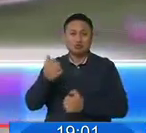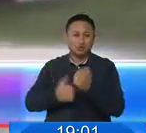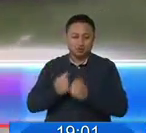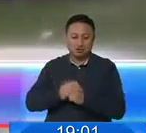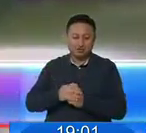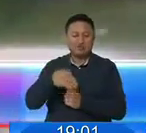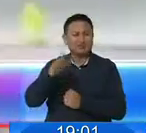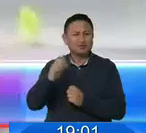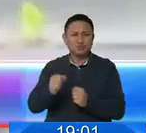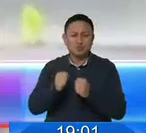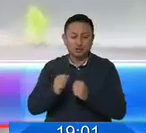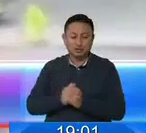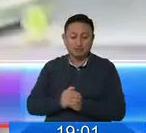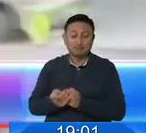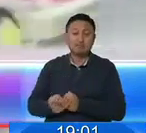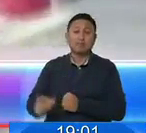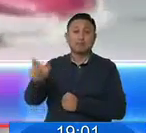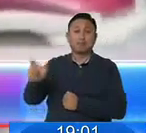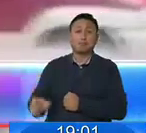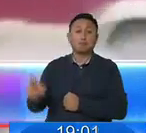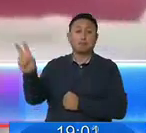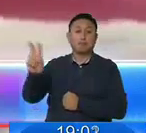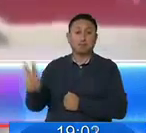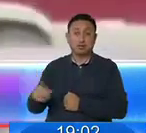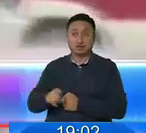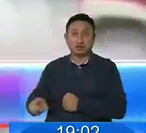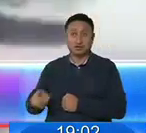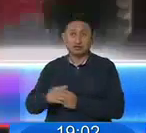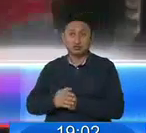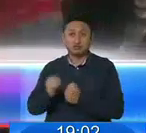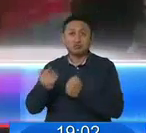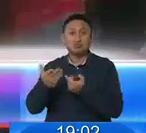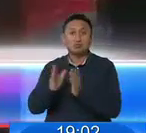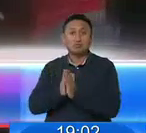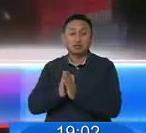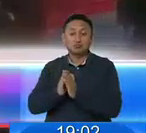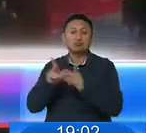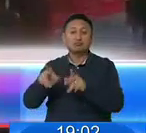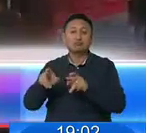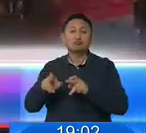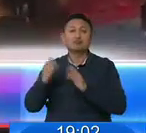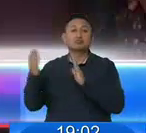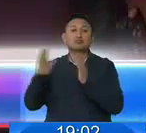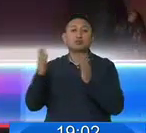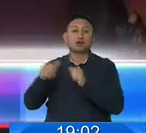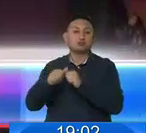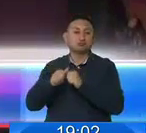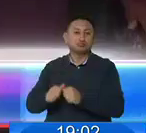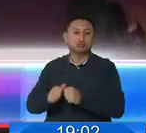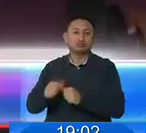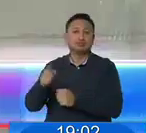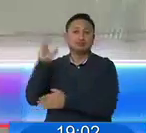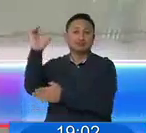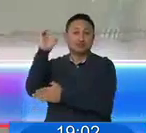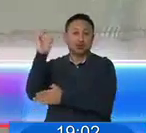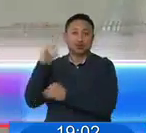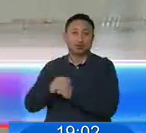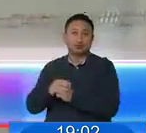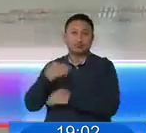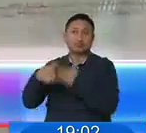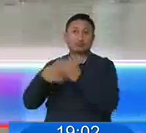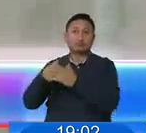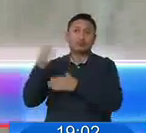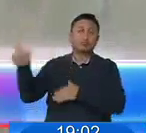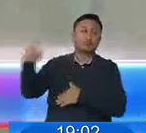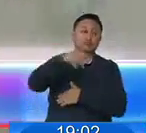se han encontrado es que los ciudadanos venezolanos muchas veces solicitan el permiso temporal de permanencia en Colombia y luego viajan